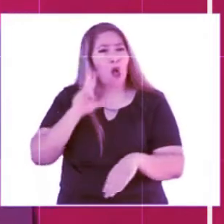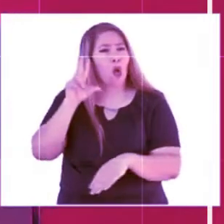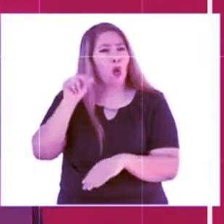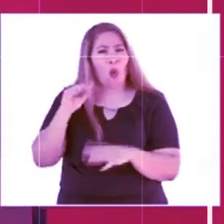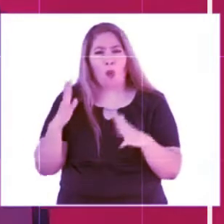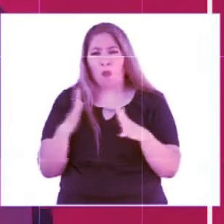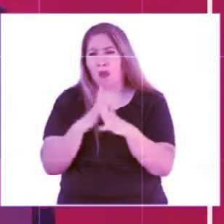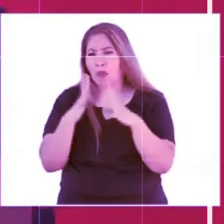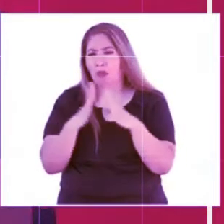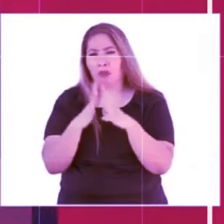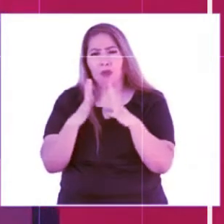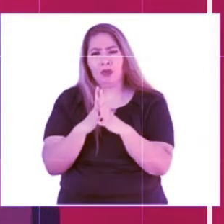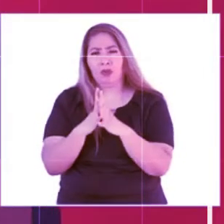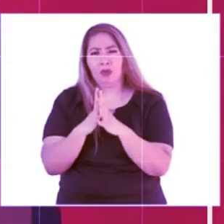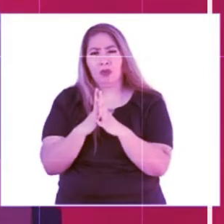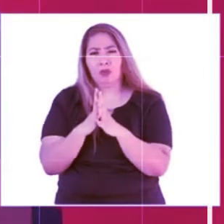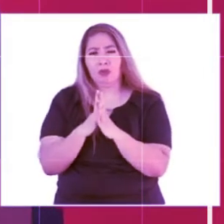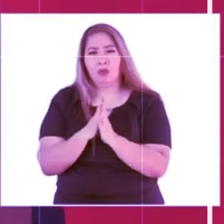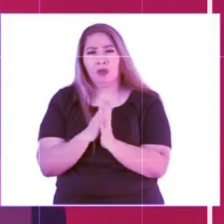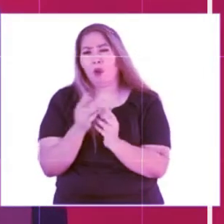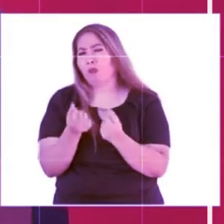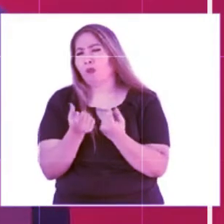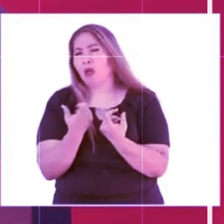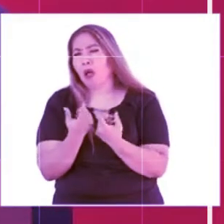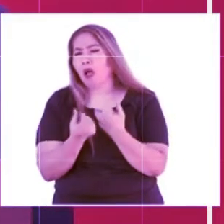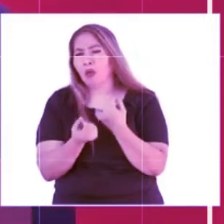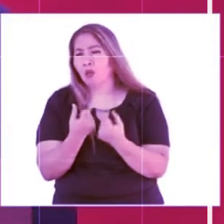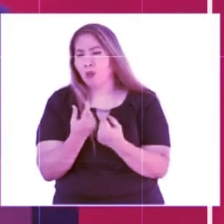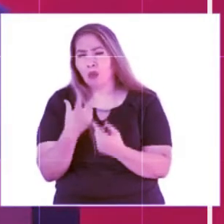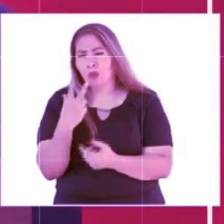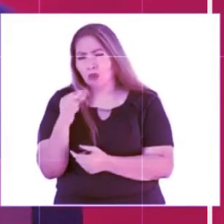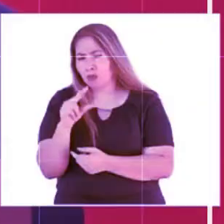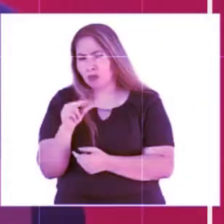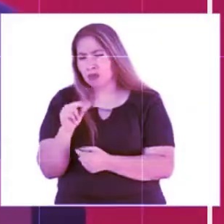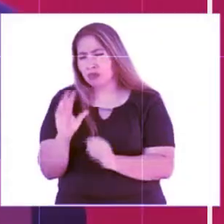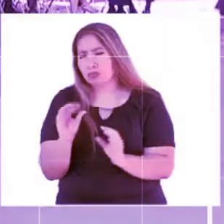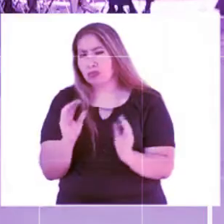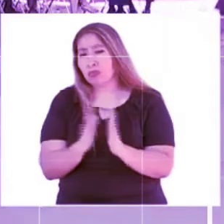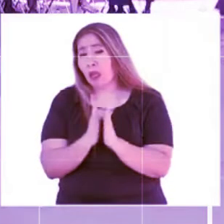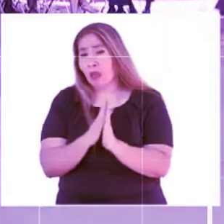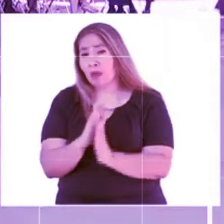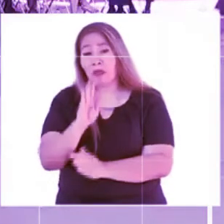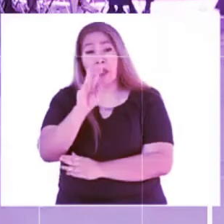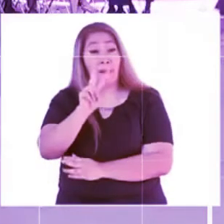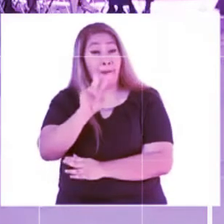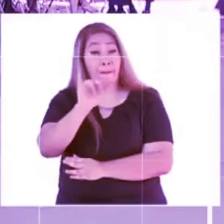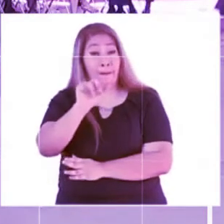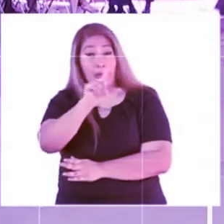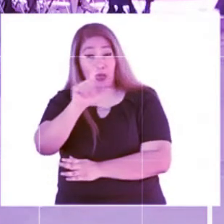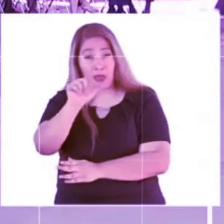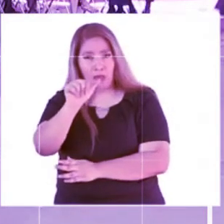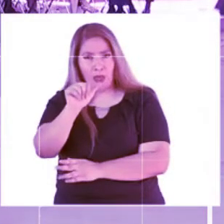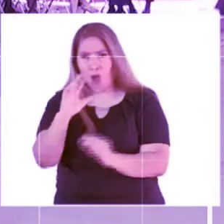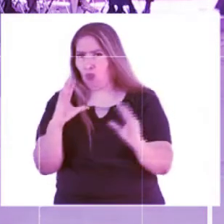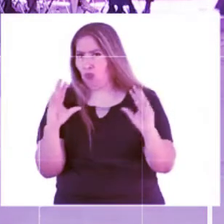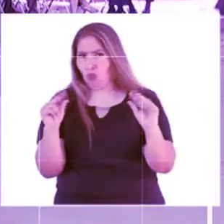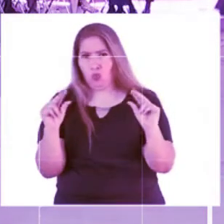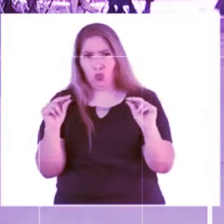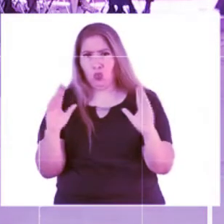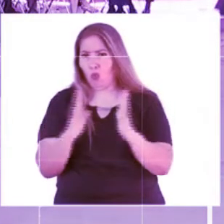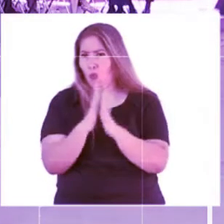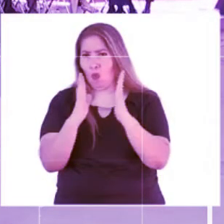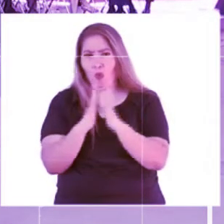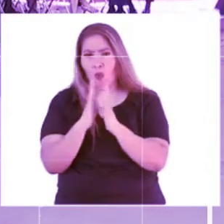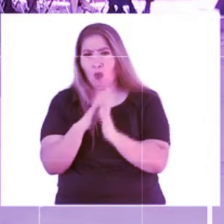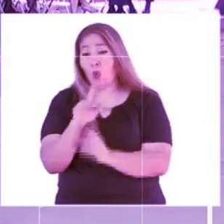participó, como algunos siguen pensando, Francisco Villa. Debe